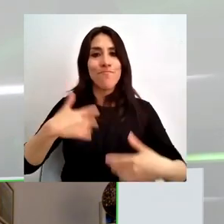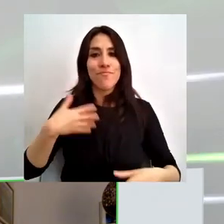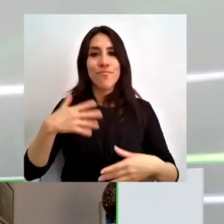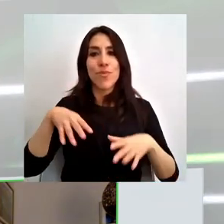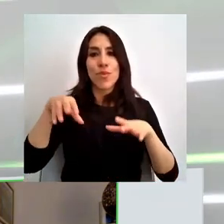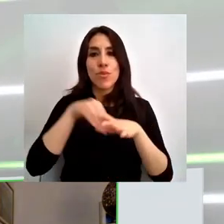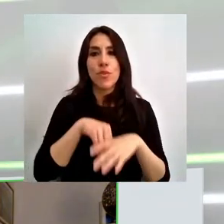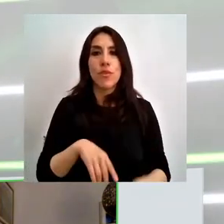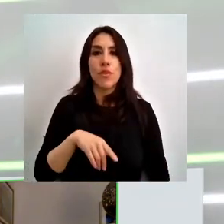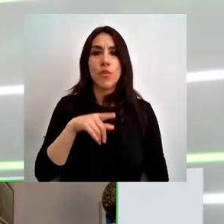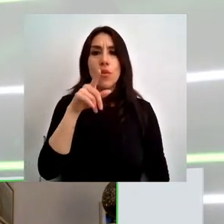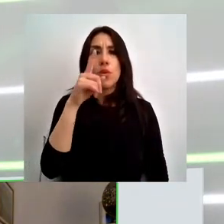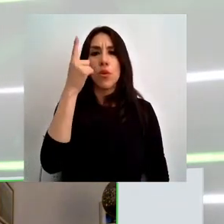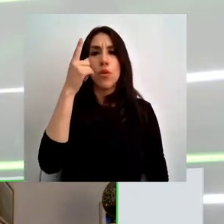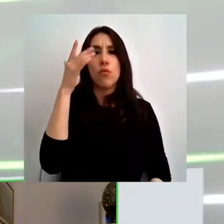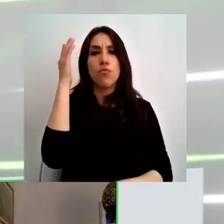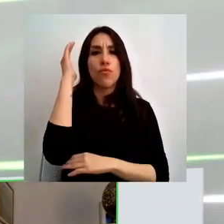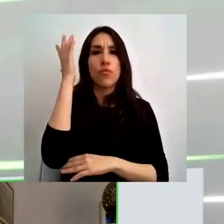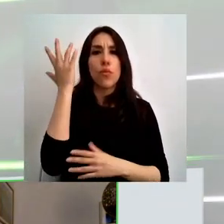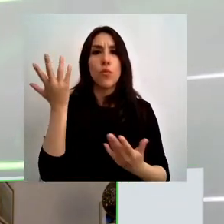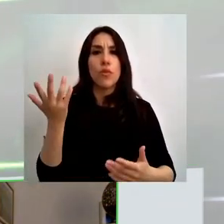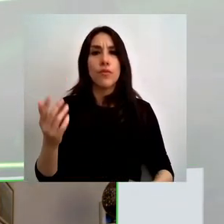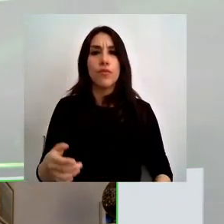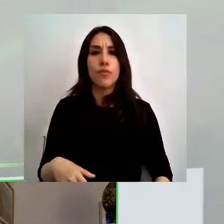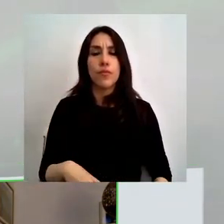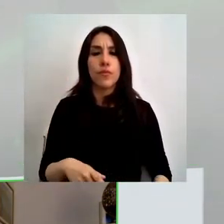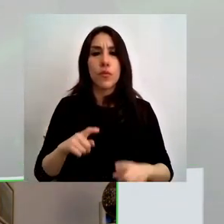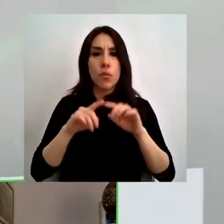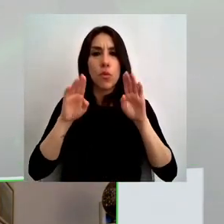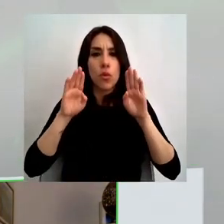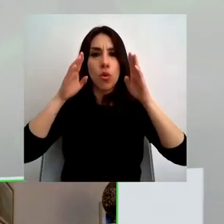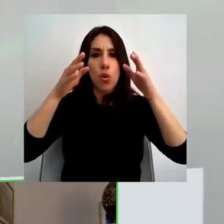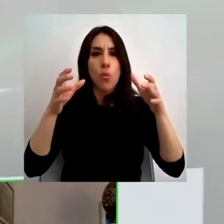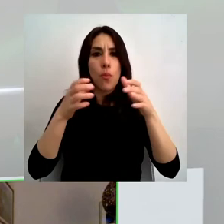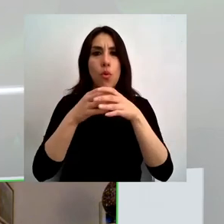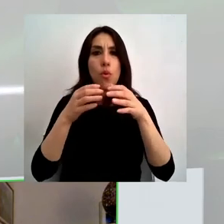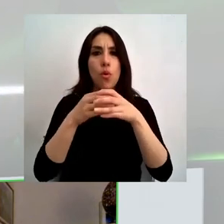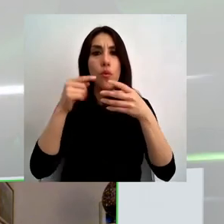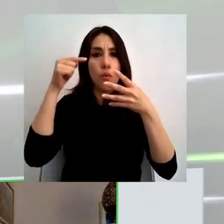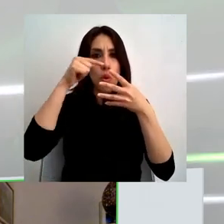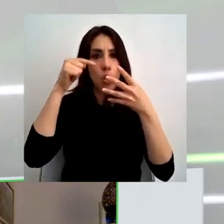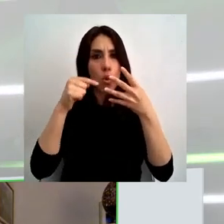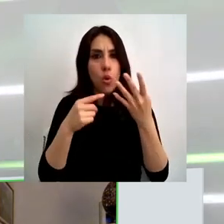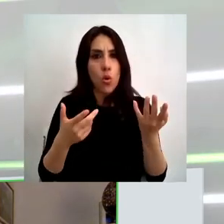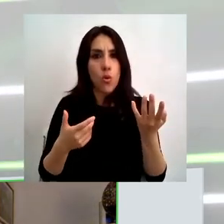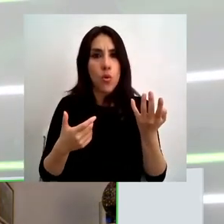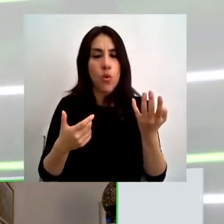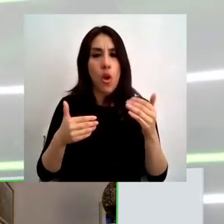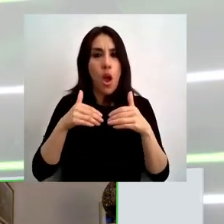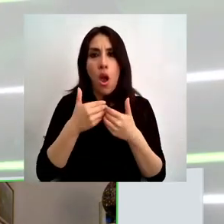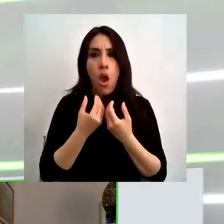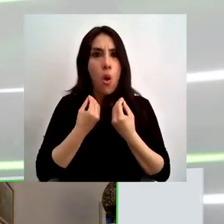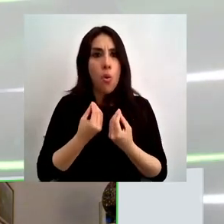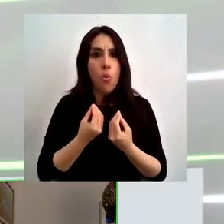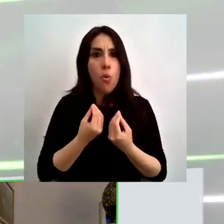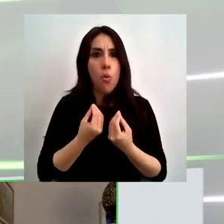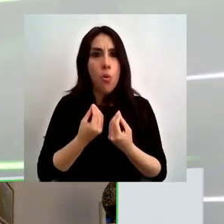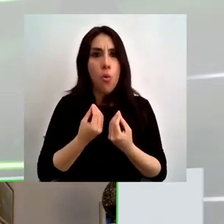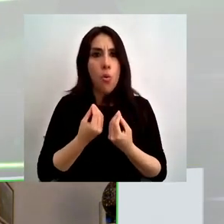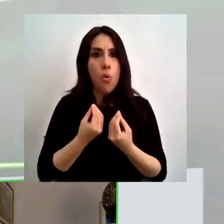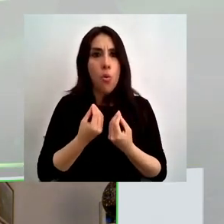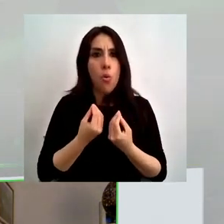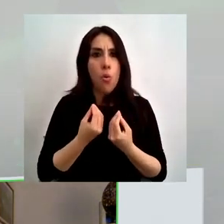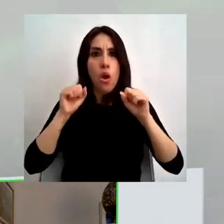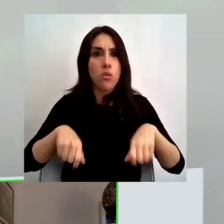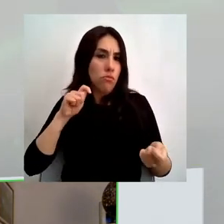en los grupos de recursos y como estos pueden ser un cambio significativo para los trabajadores con